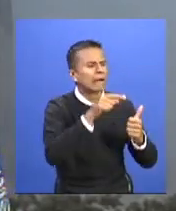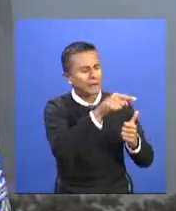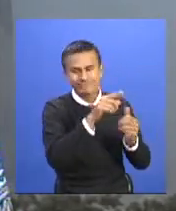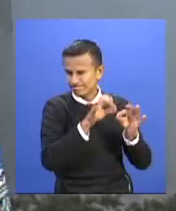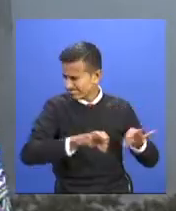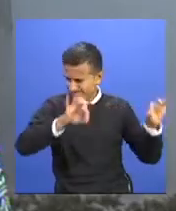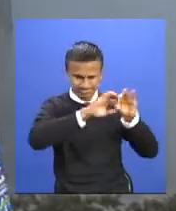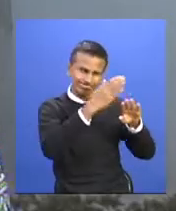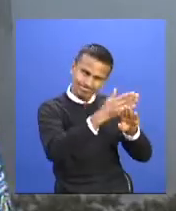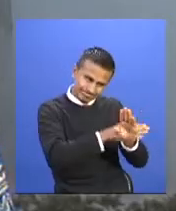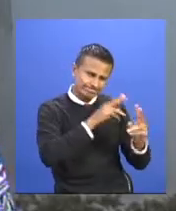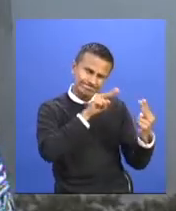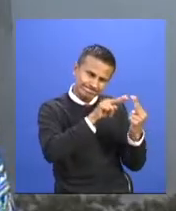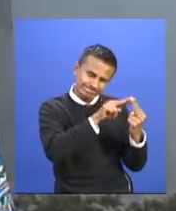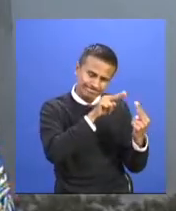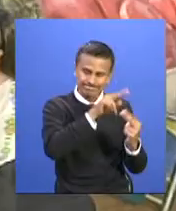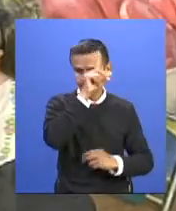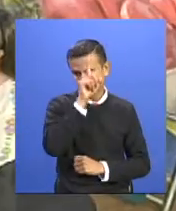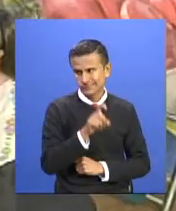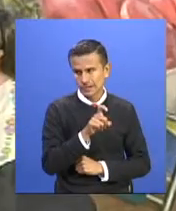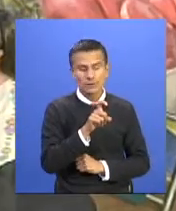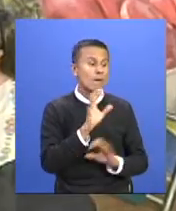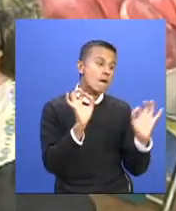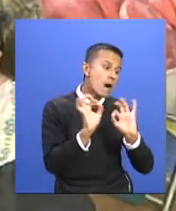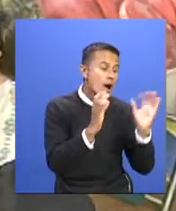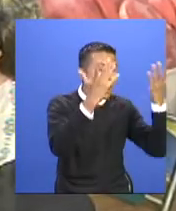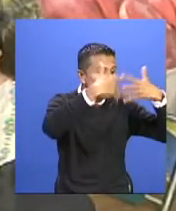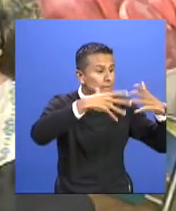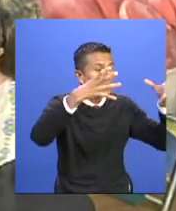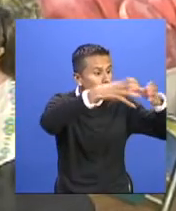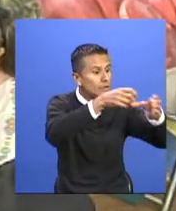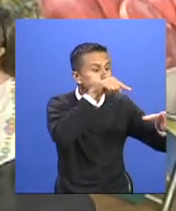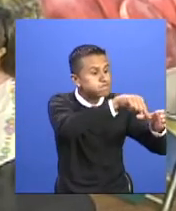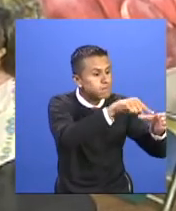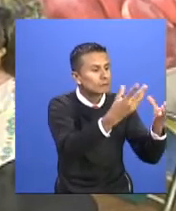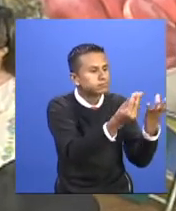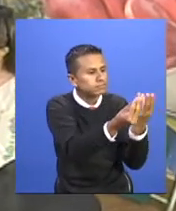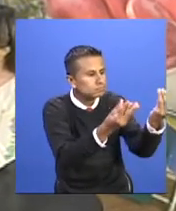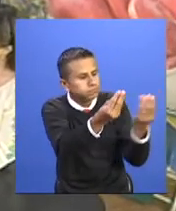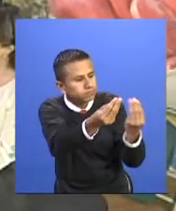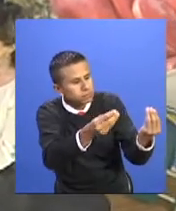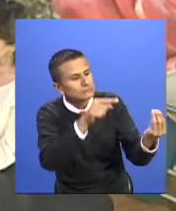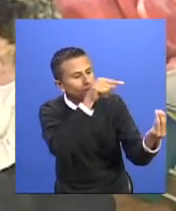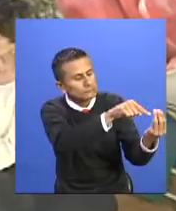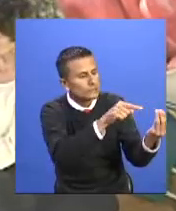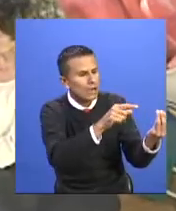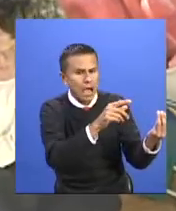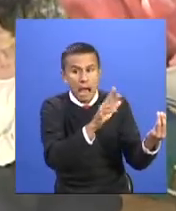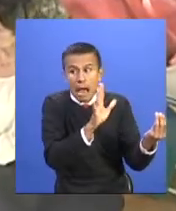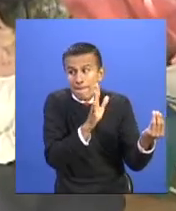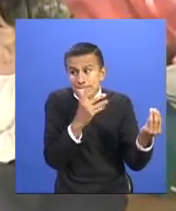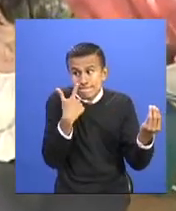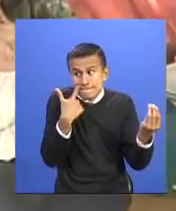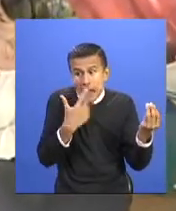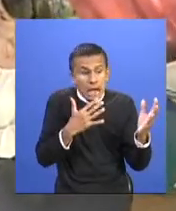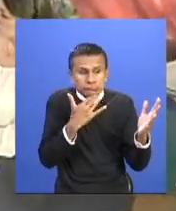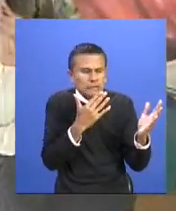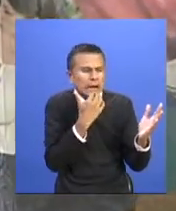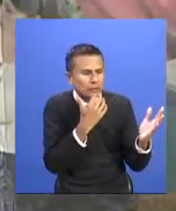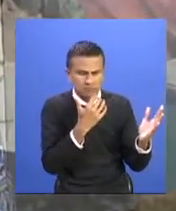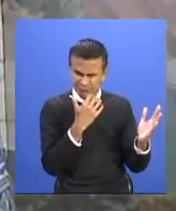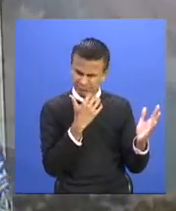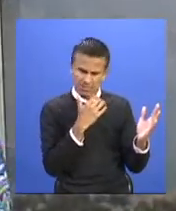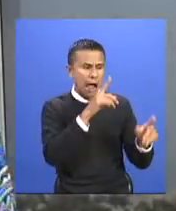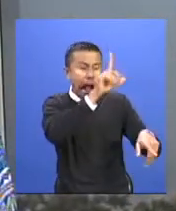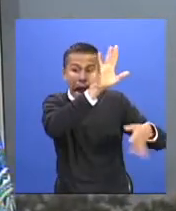identificadas realmente todos los, digamos, todos los grupos que se están teniendo allí, porque aunque no parezca